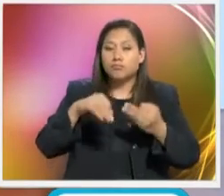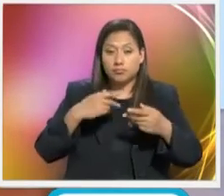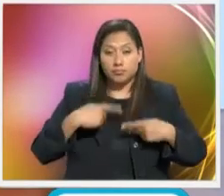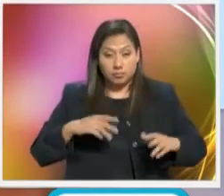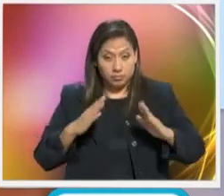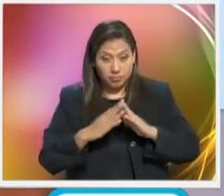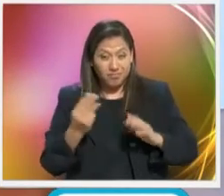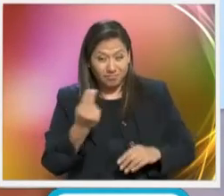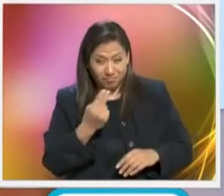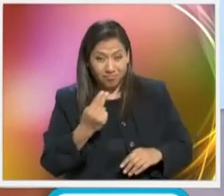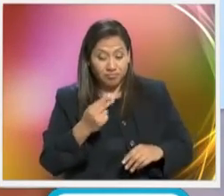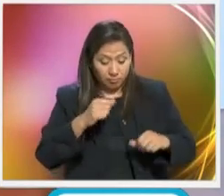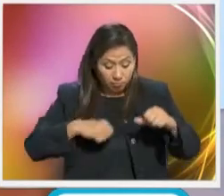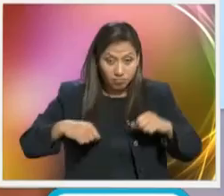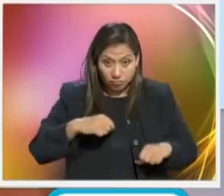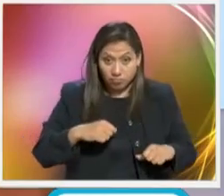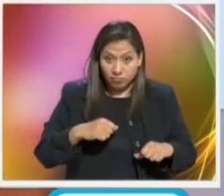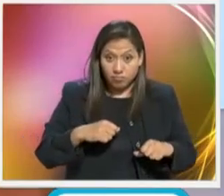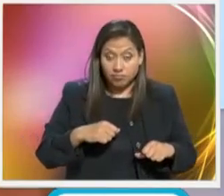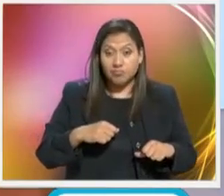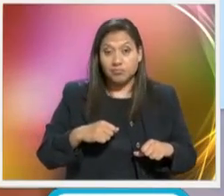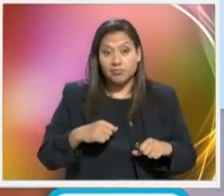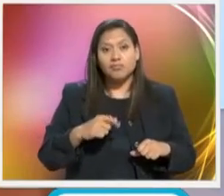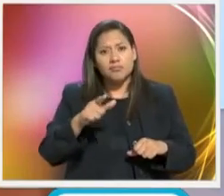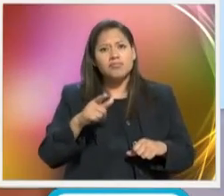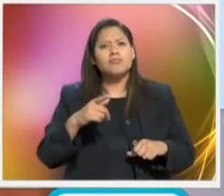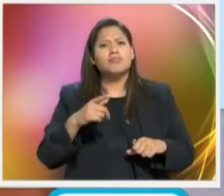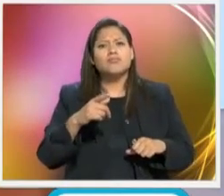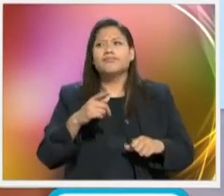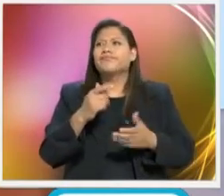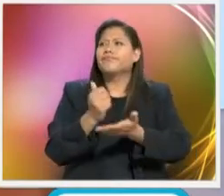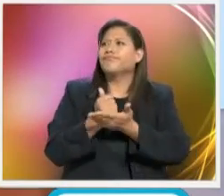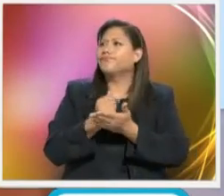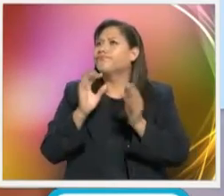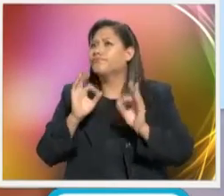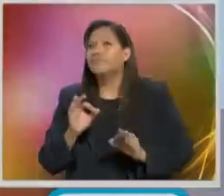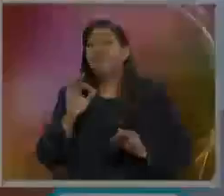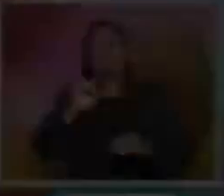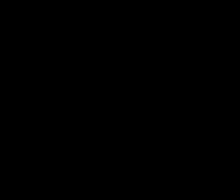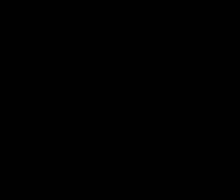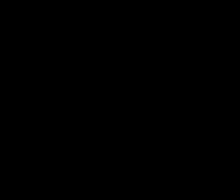casa que están necesitando este tipo de procedimientos que busquen la orientación profesional.